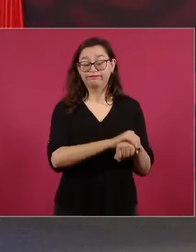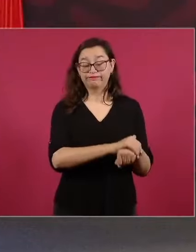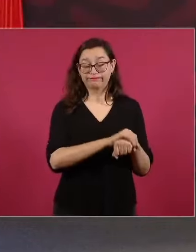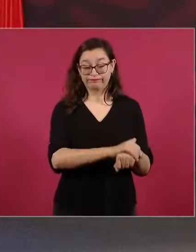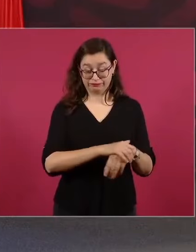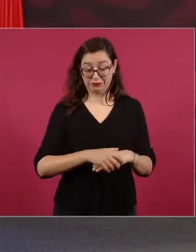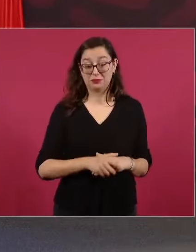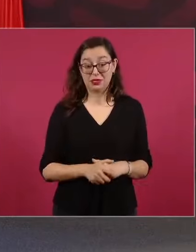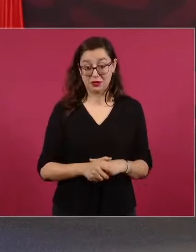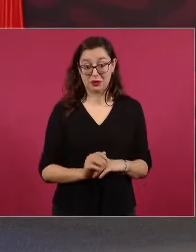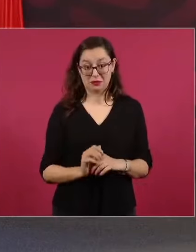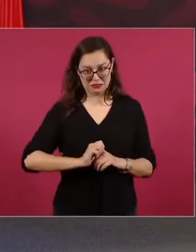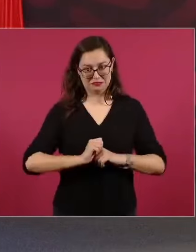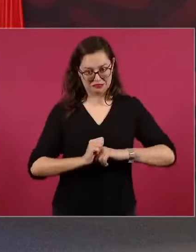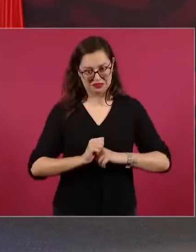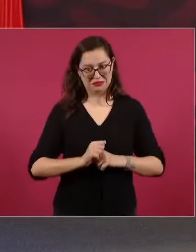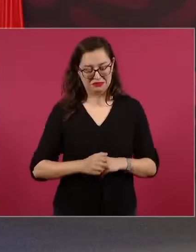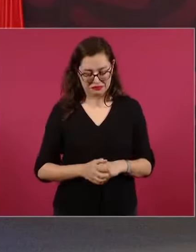influencia.